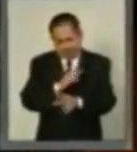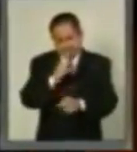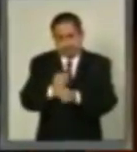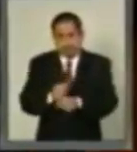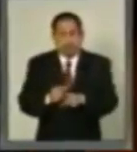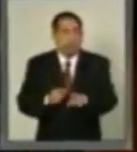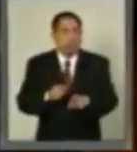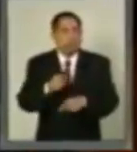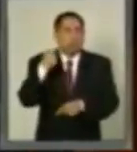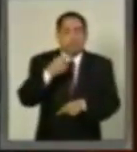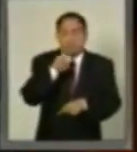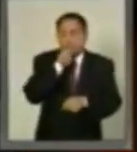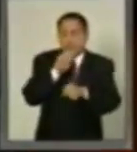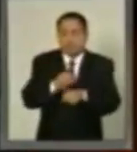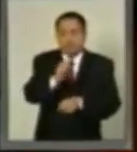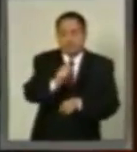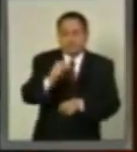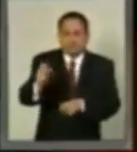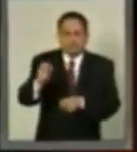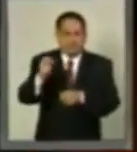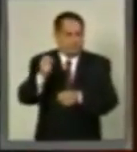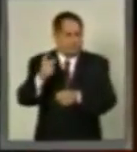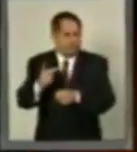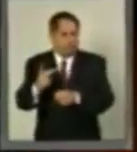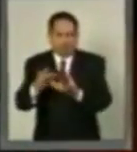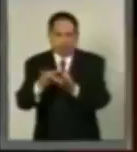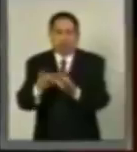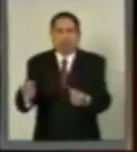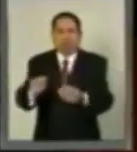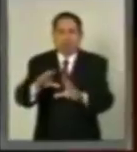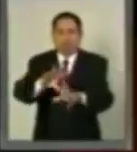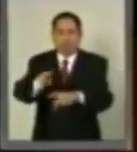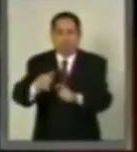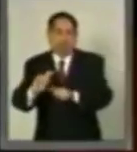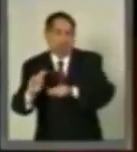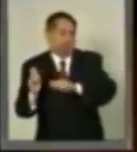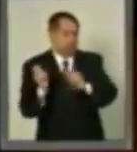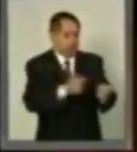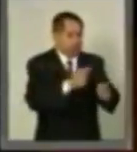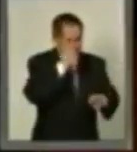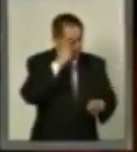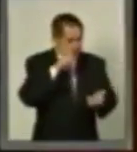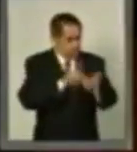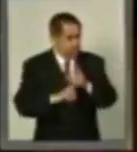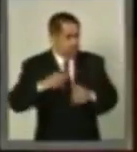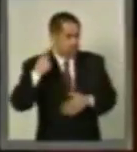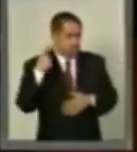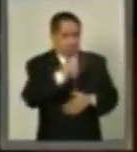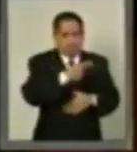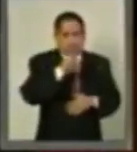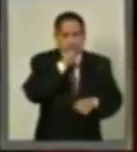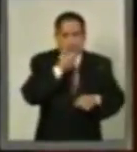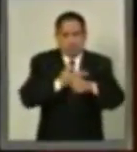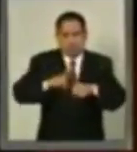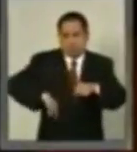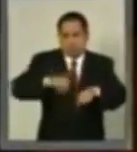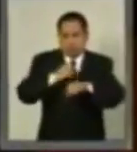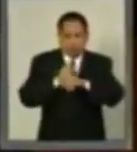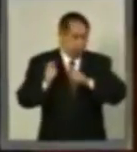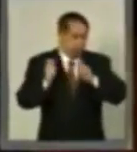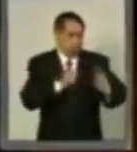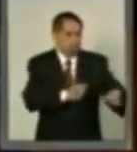disolvió la Secretaría de Seguridad Pública para transferir las funciones de seguridad pública a la Secretaría